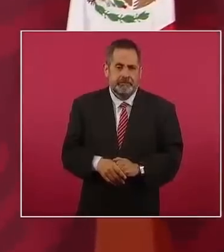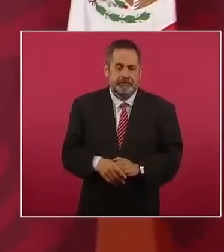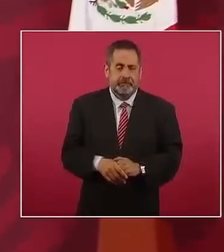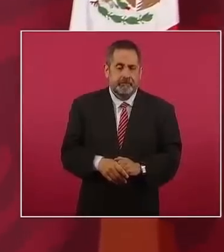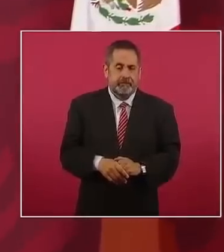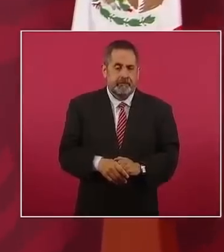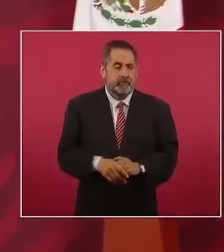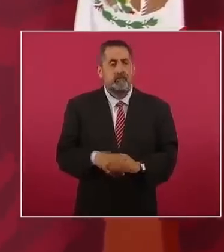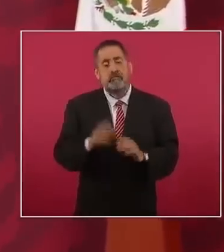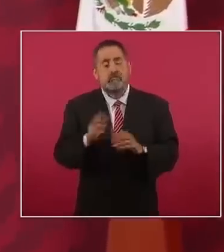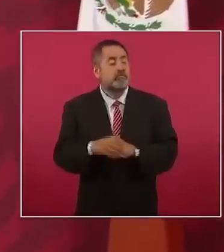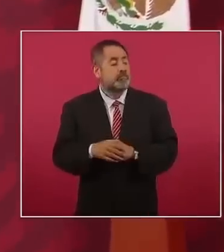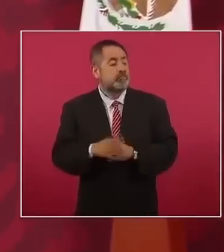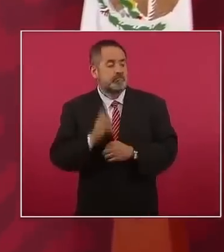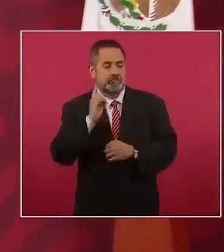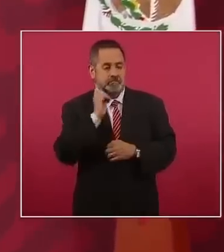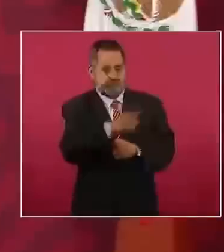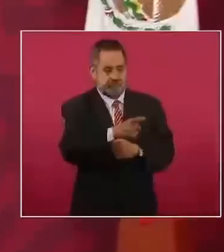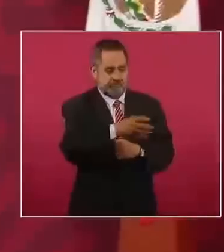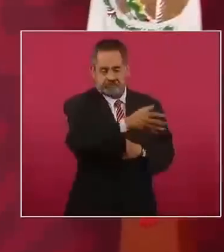Y el dedazo.